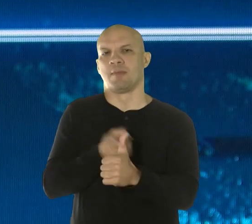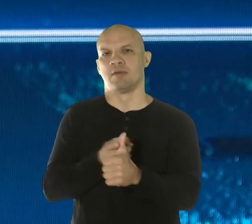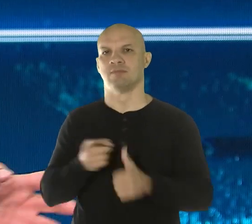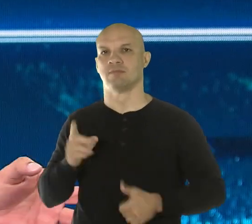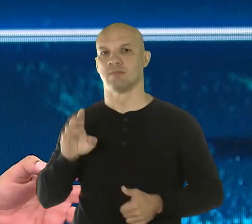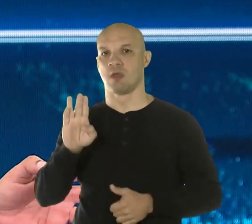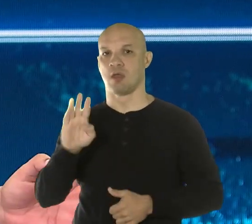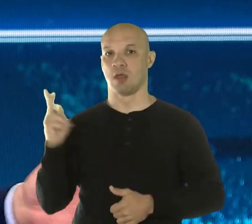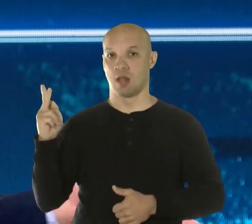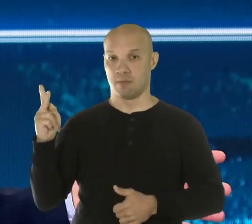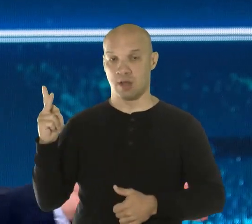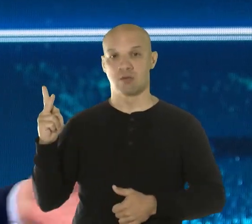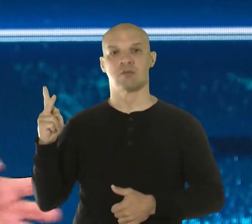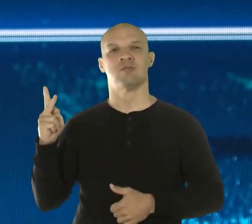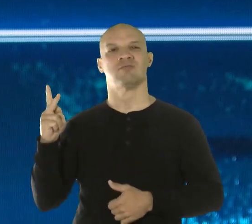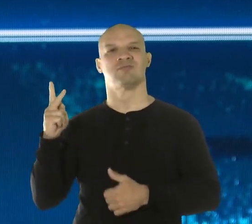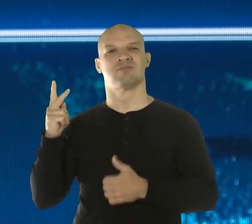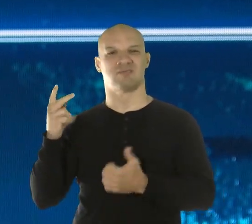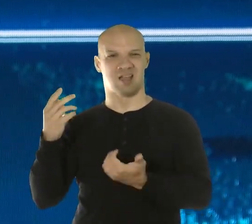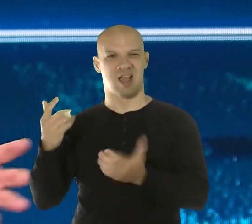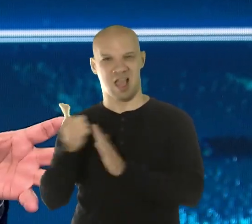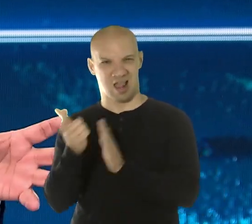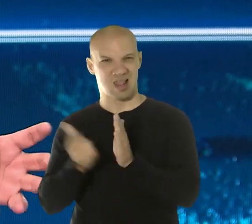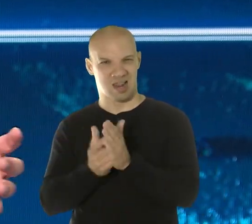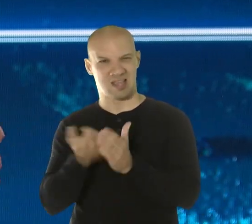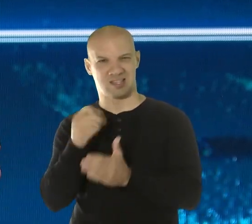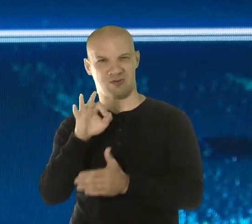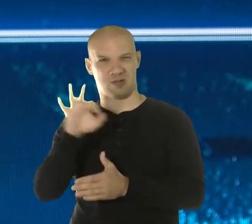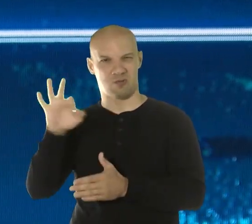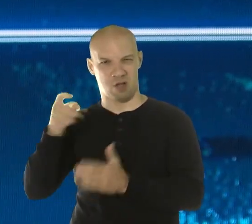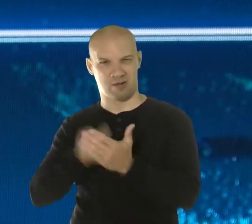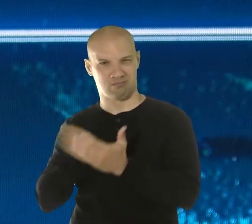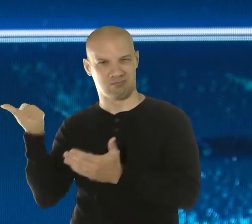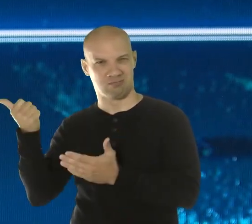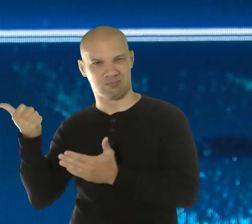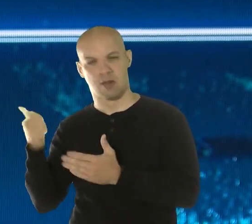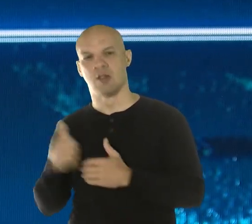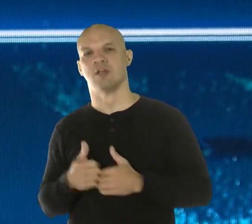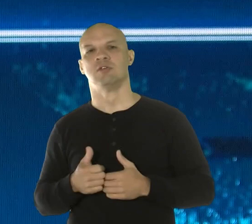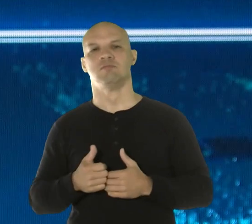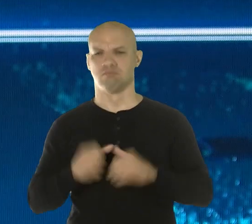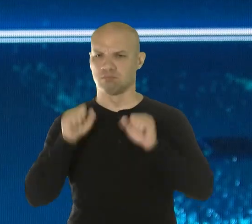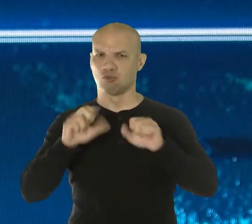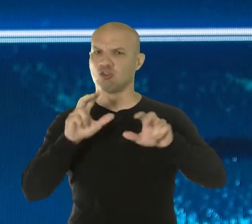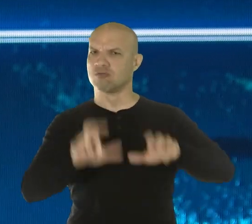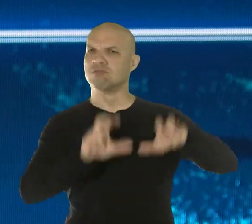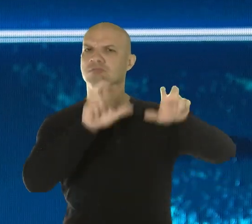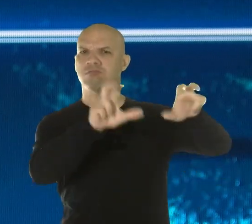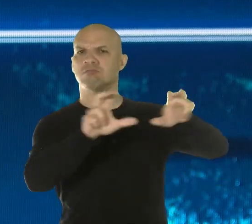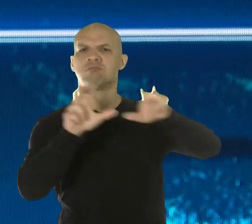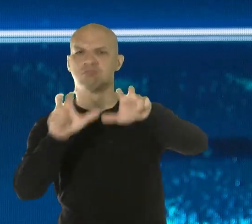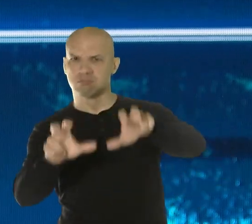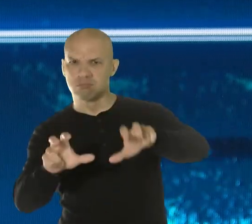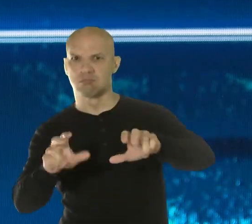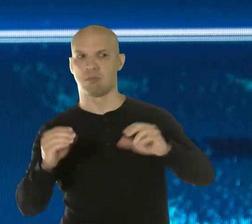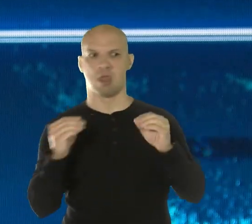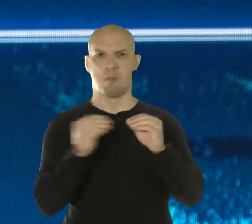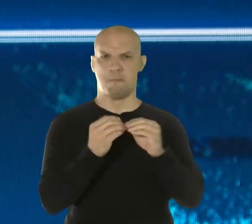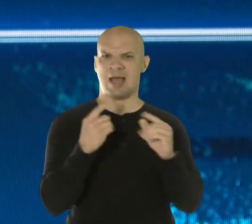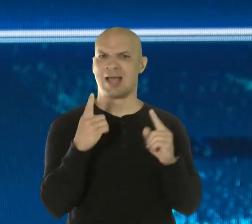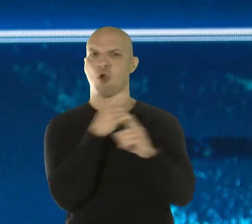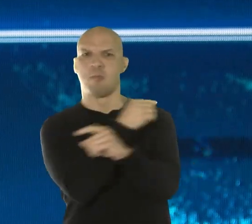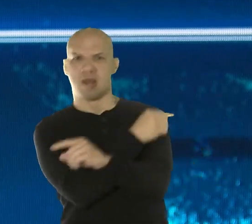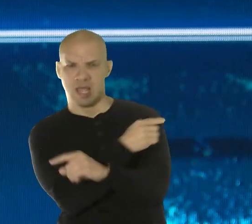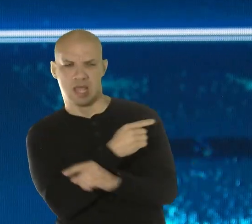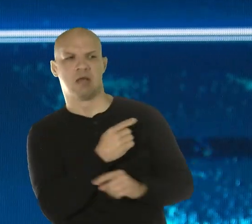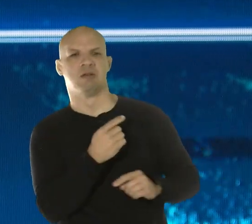la derogación de la ley Glass-Steagall en 1999 pudo hacer una serie de inversiones mucho más complejas y